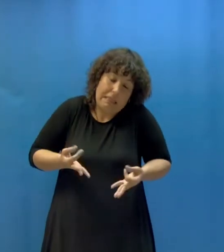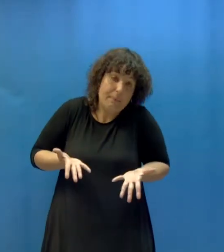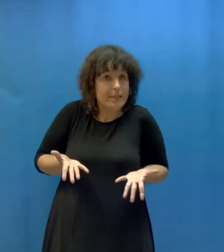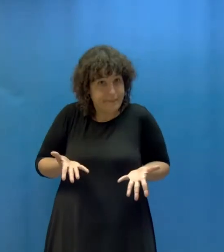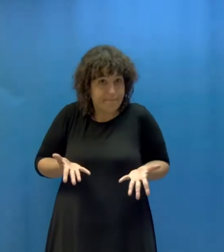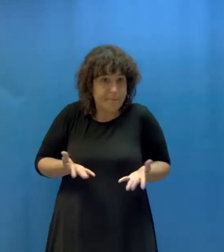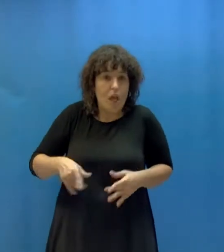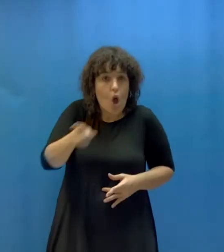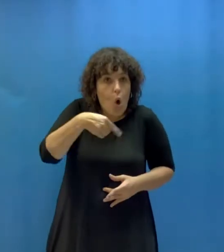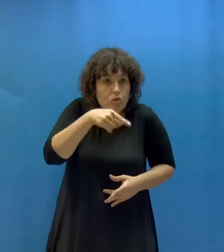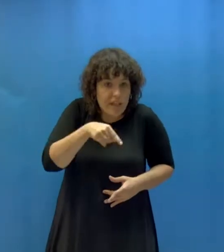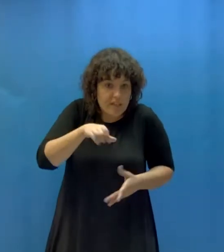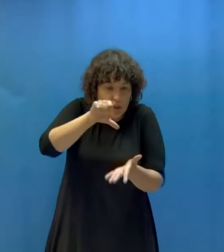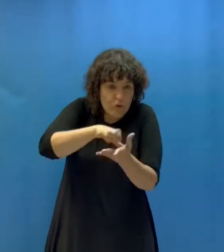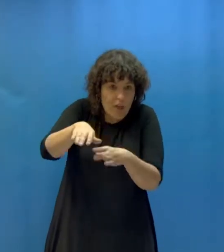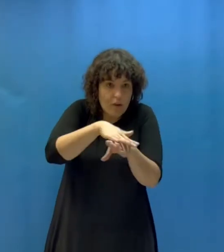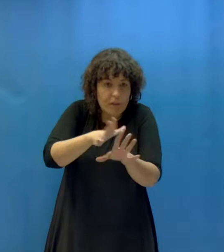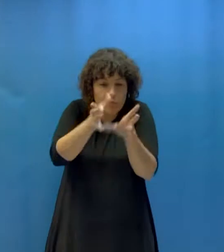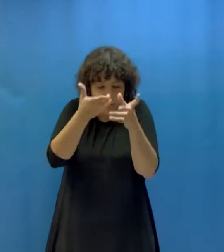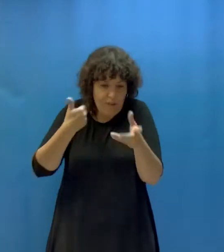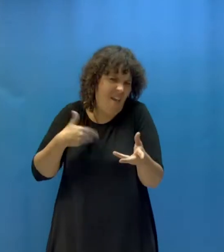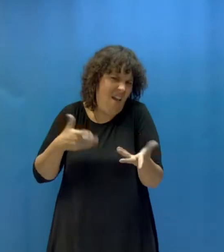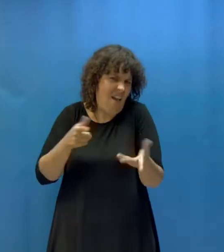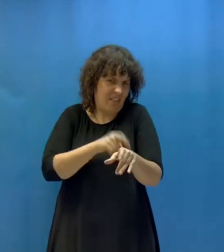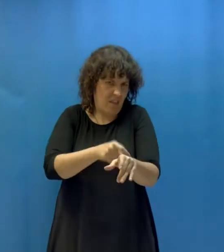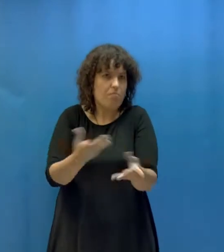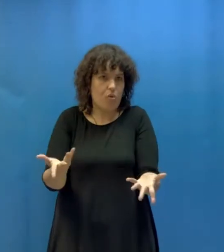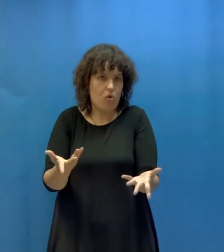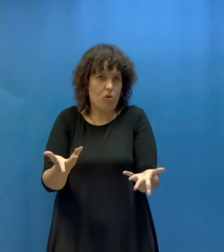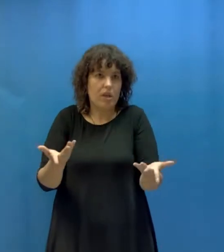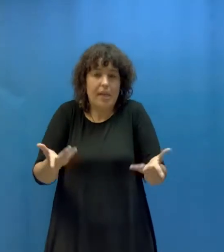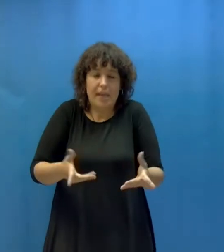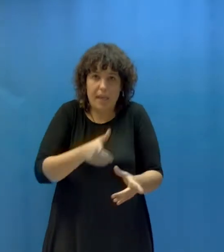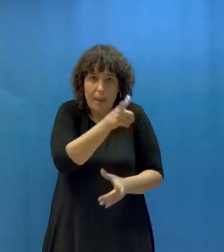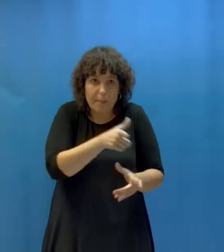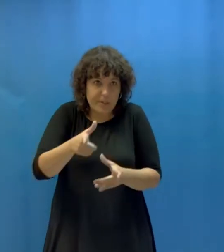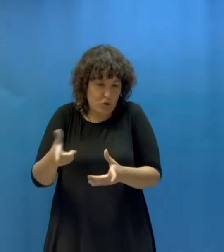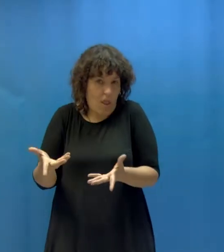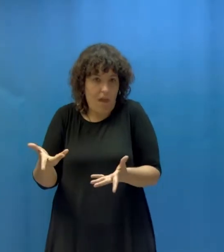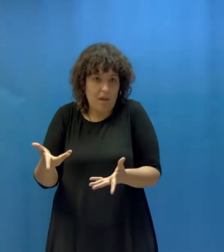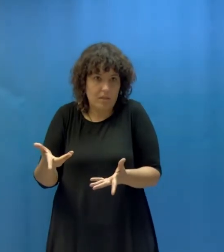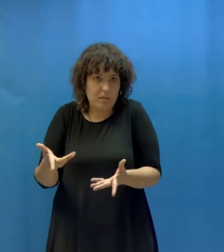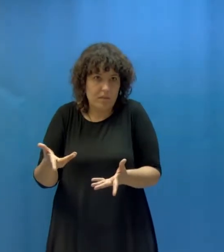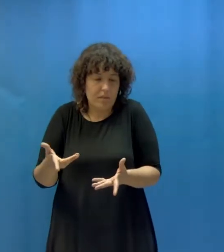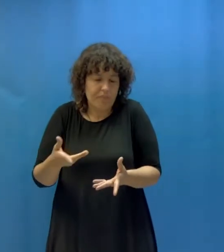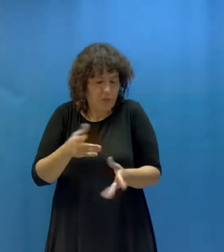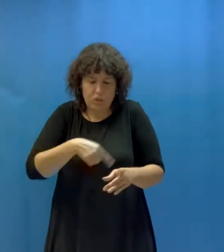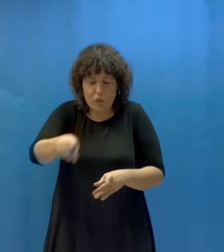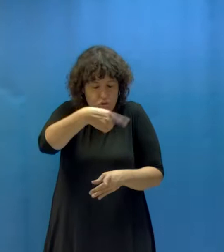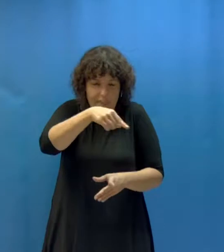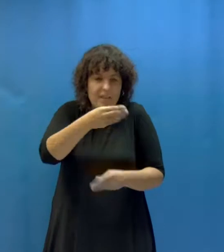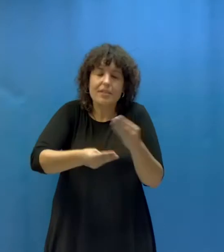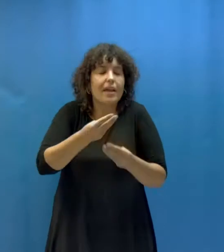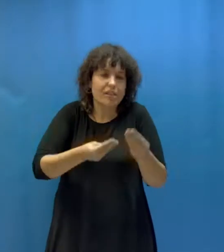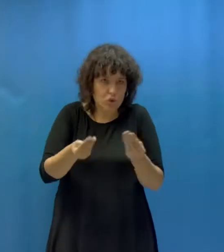ustedes gobernando en nuestra ciudad algún tiempo y para el sentir de más ciudadanos de los que ustedes quisieran, demasiado. Y lo que están haciendo,